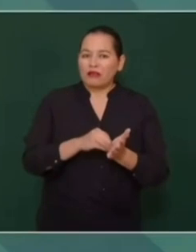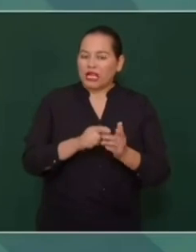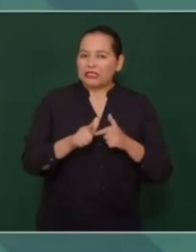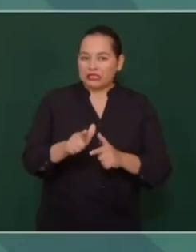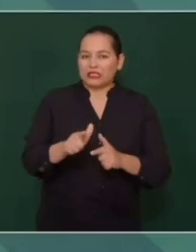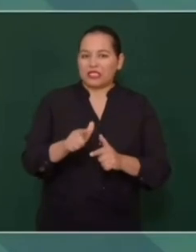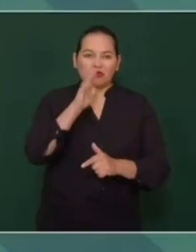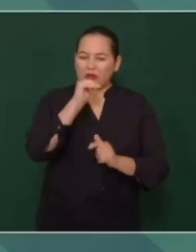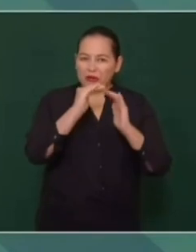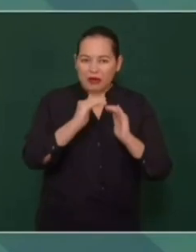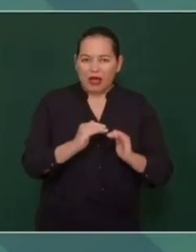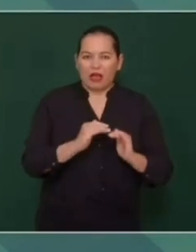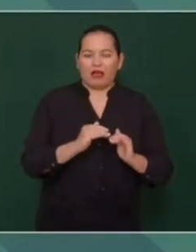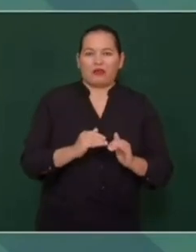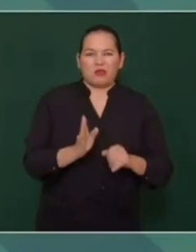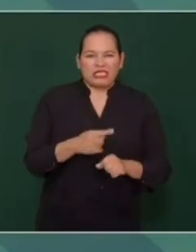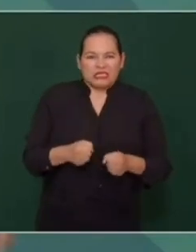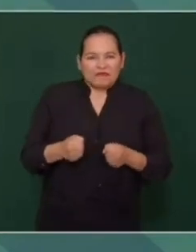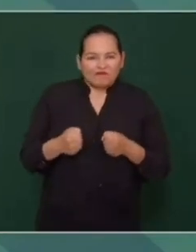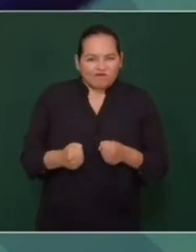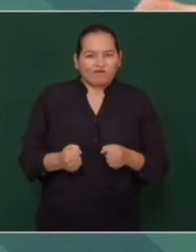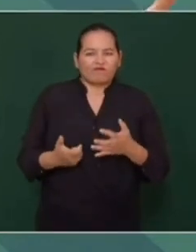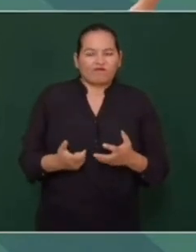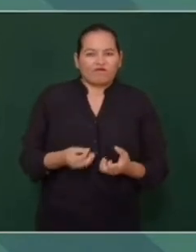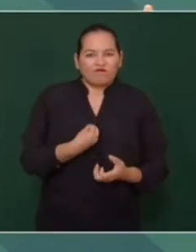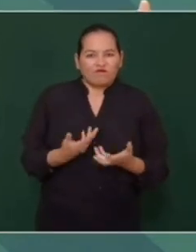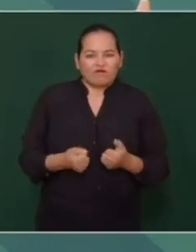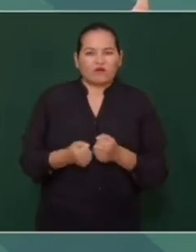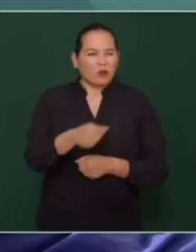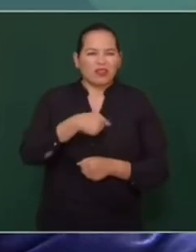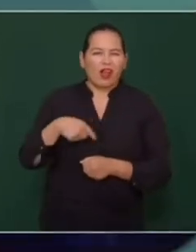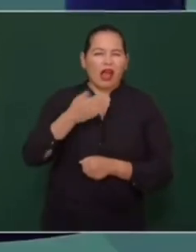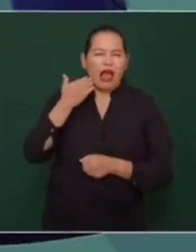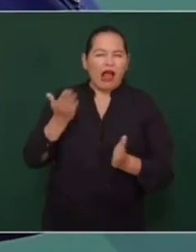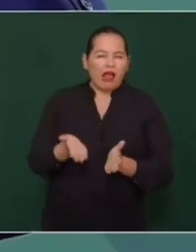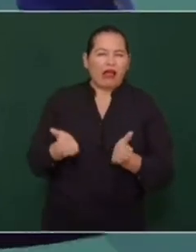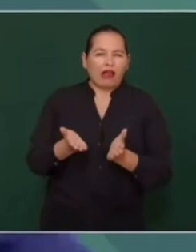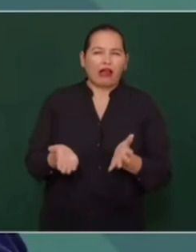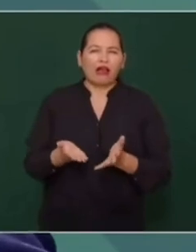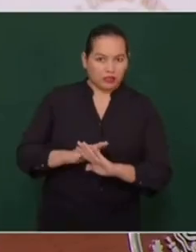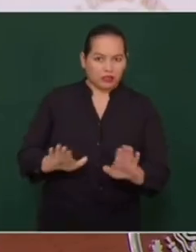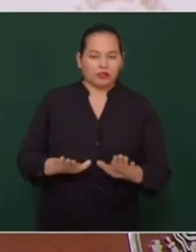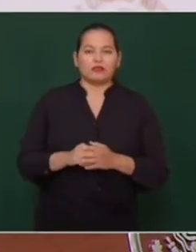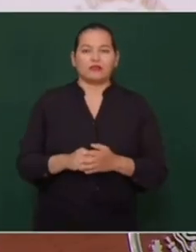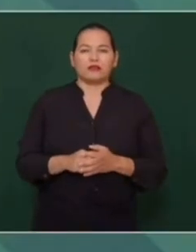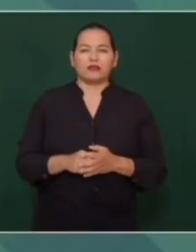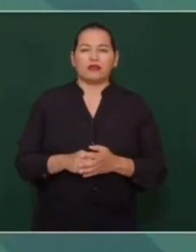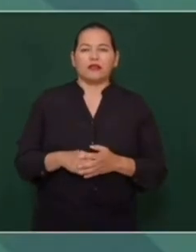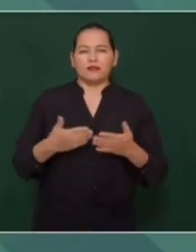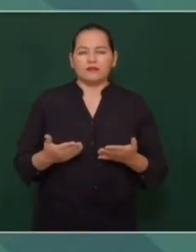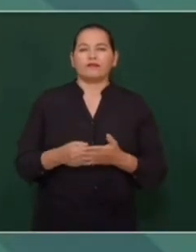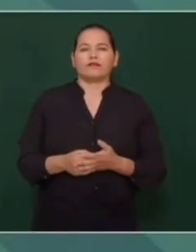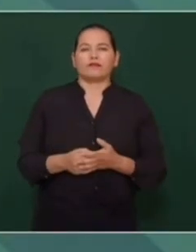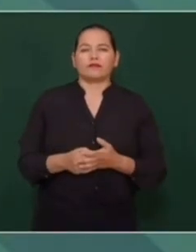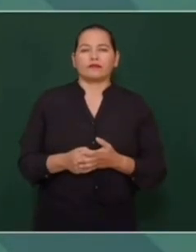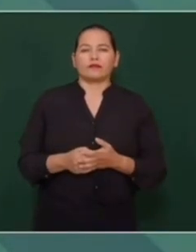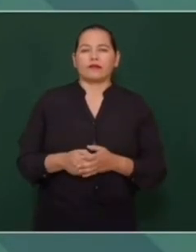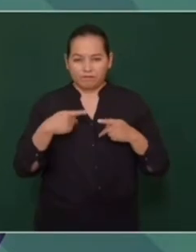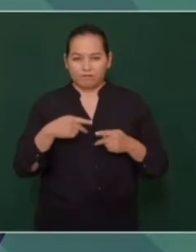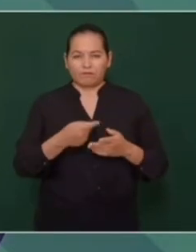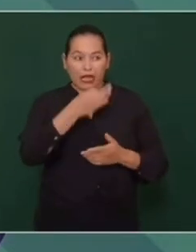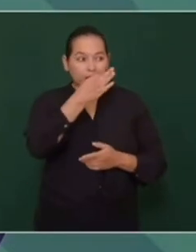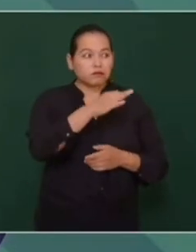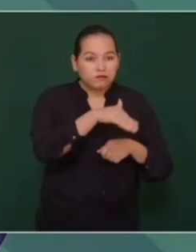más, porque estaba bien arraigado. Bueno, estaba tolerado. Lo manejaban desde la torre de Pemex. Entonces, ahora, en estos últimos